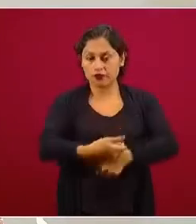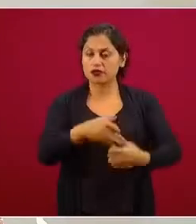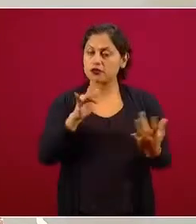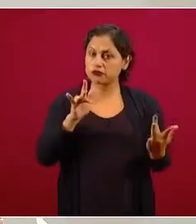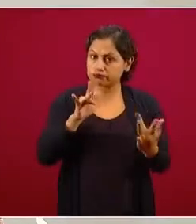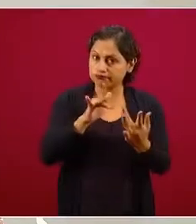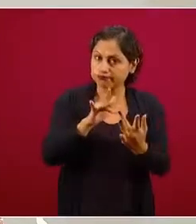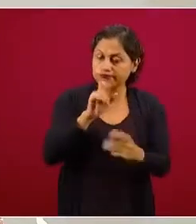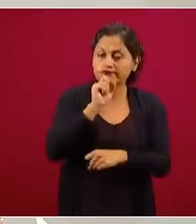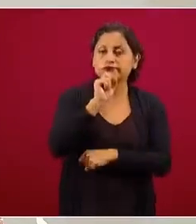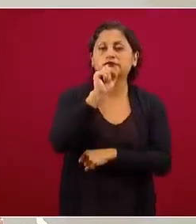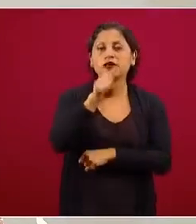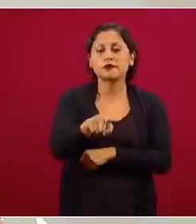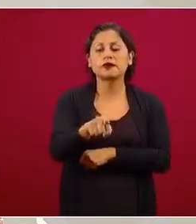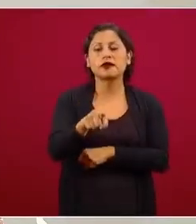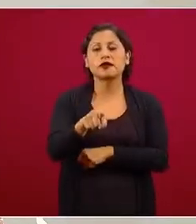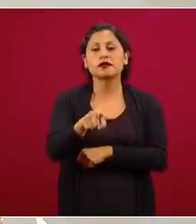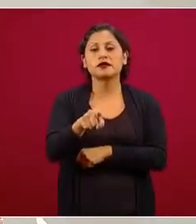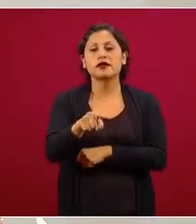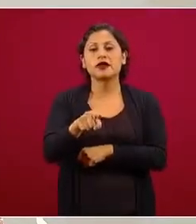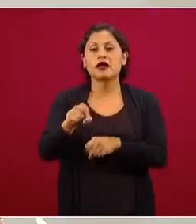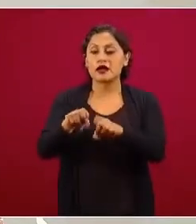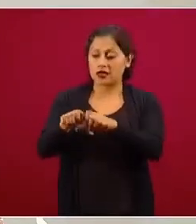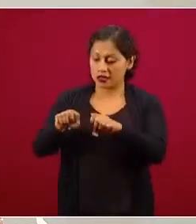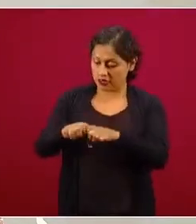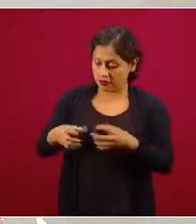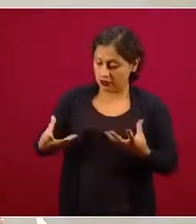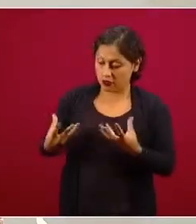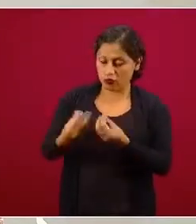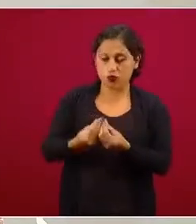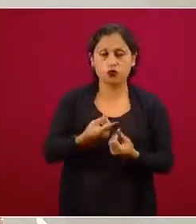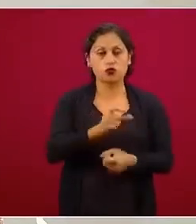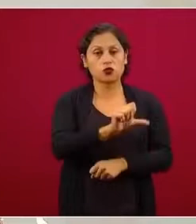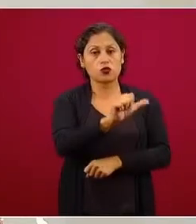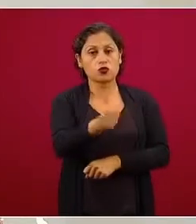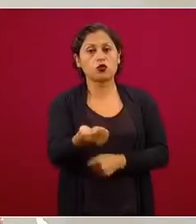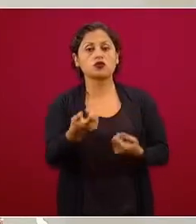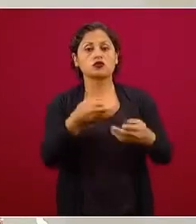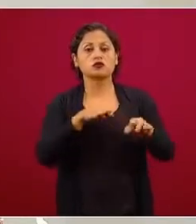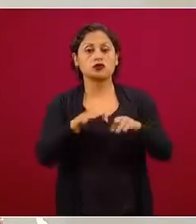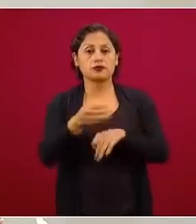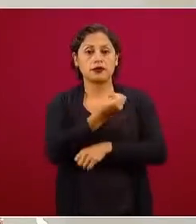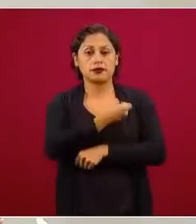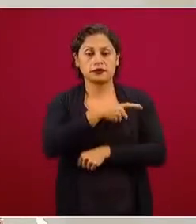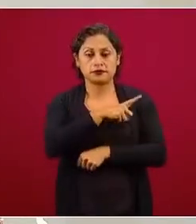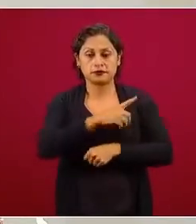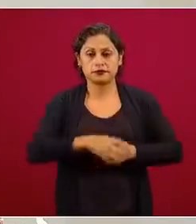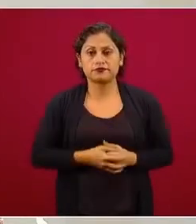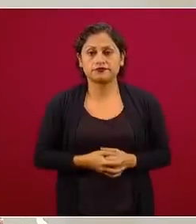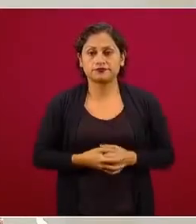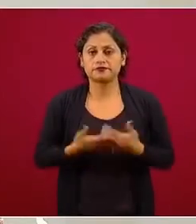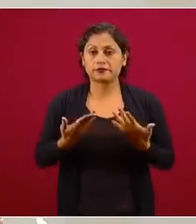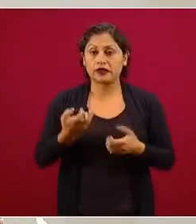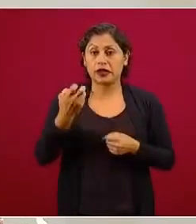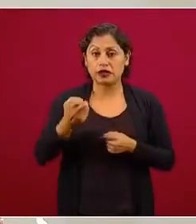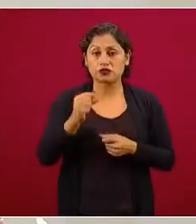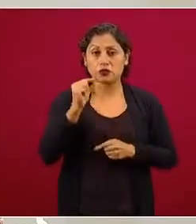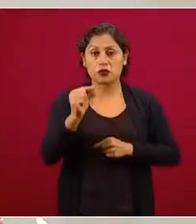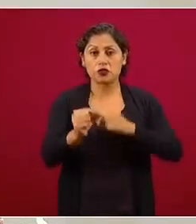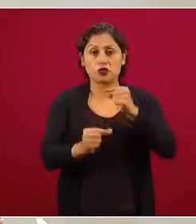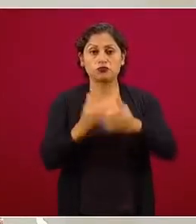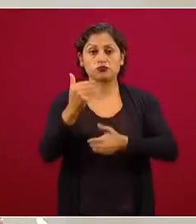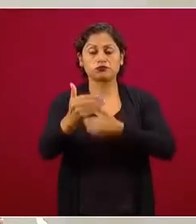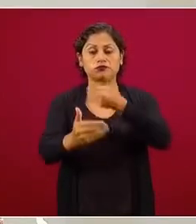para vincularnos también como equipo de salud. Estos procesos de acompañamiento y seguimiento para